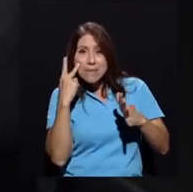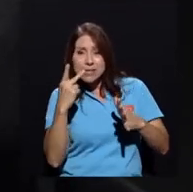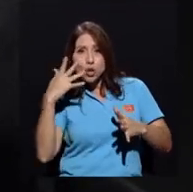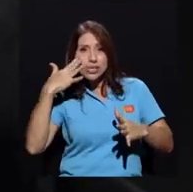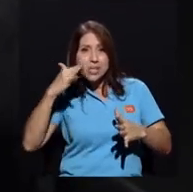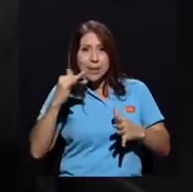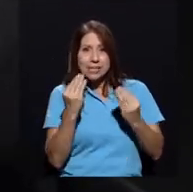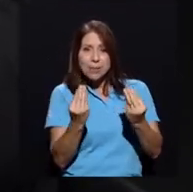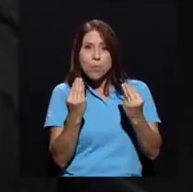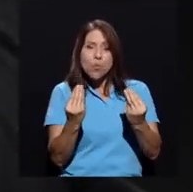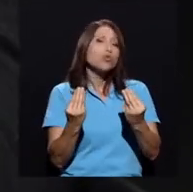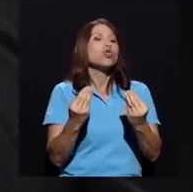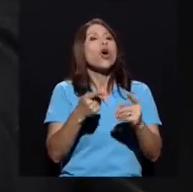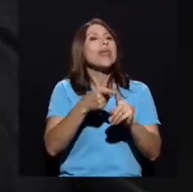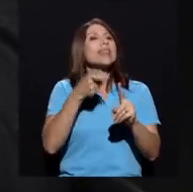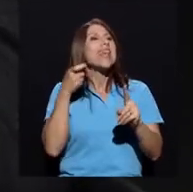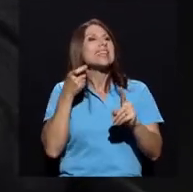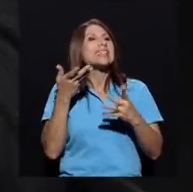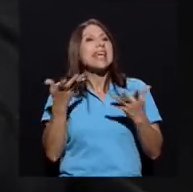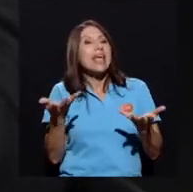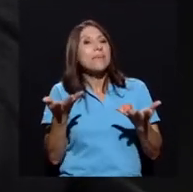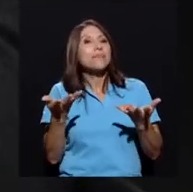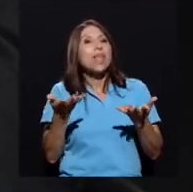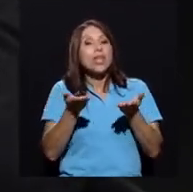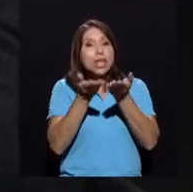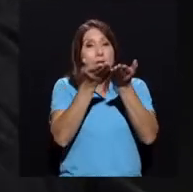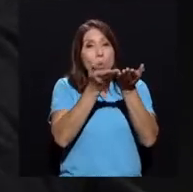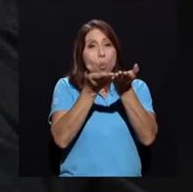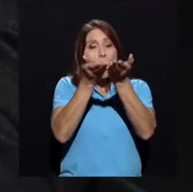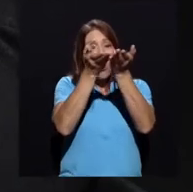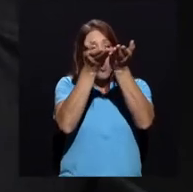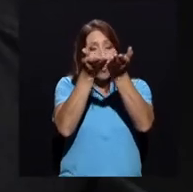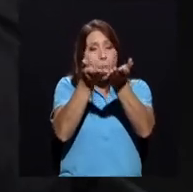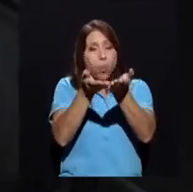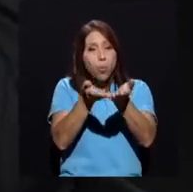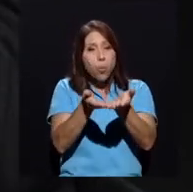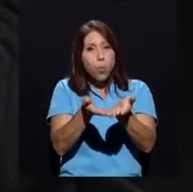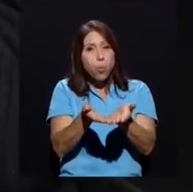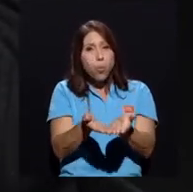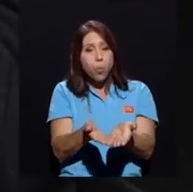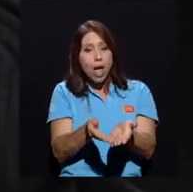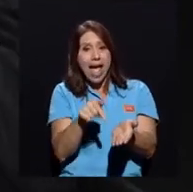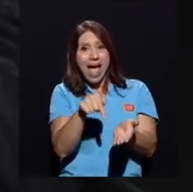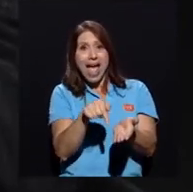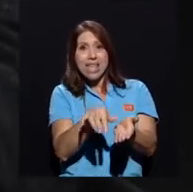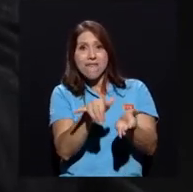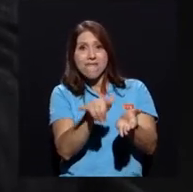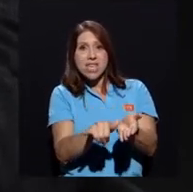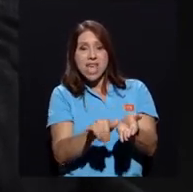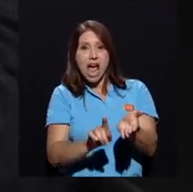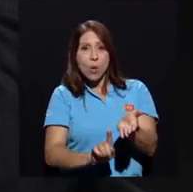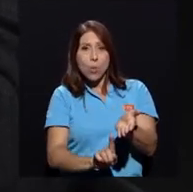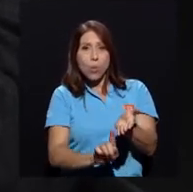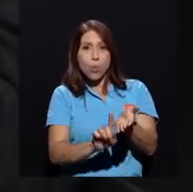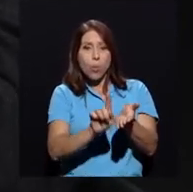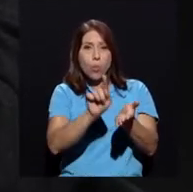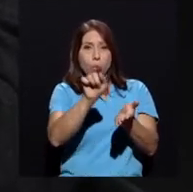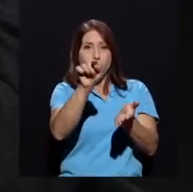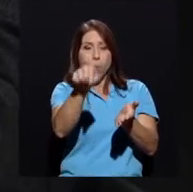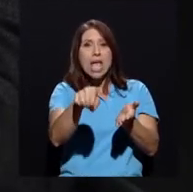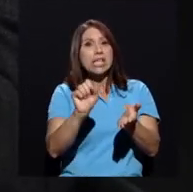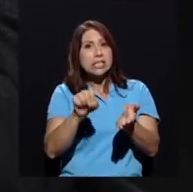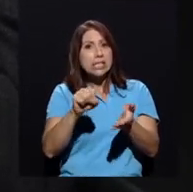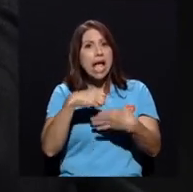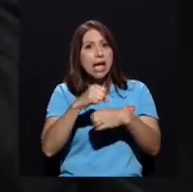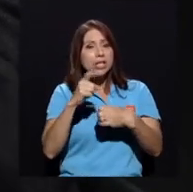una plataforma submarina bajo el agua, pero plataforma fija, sí han lanzado misiles y los han hecho la prueba. Han hecho bien la prueba